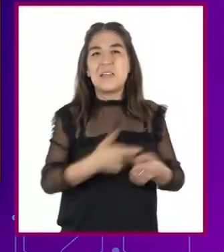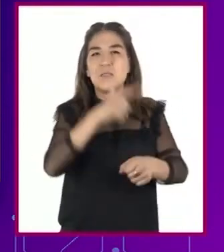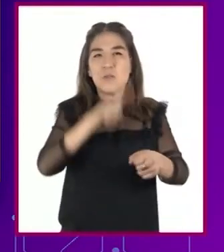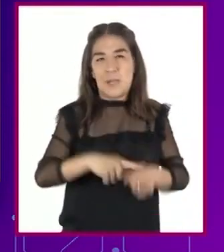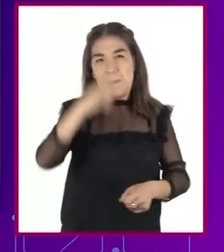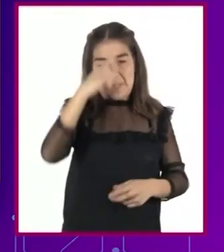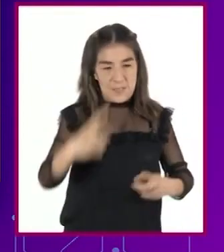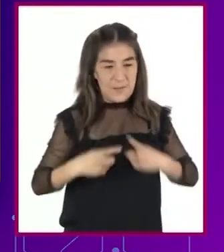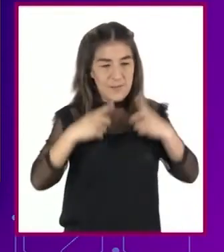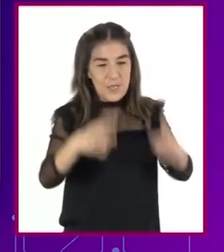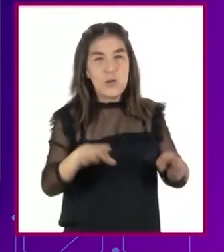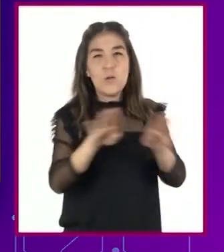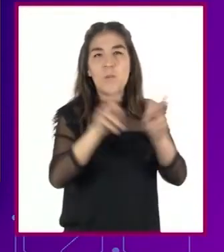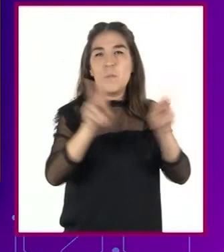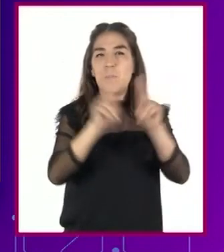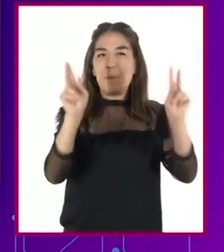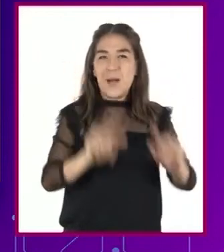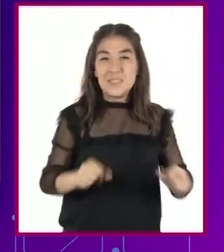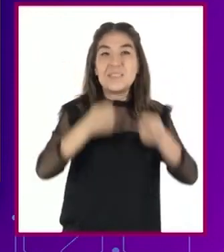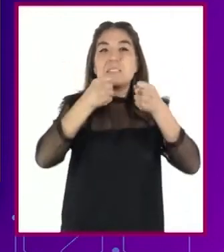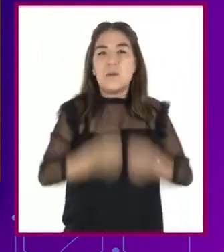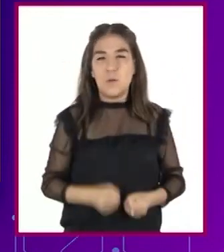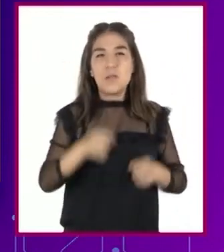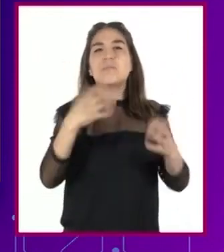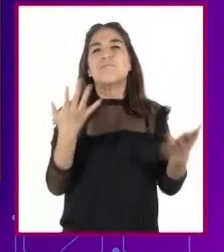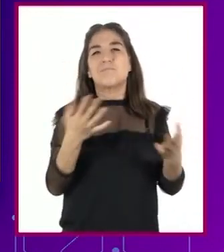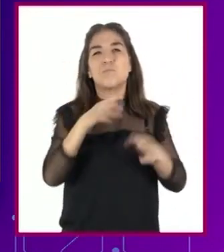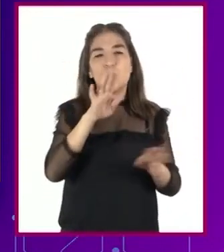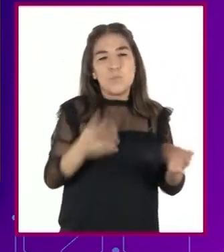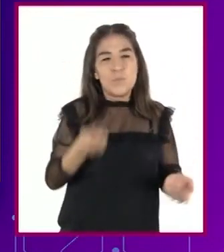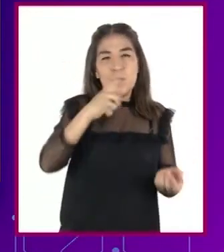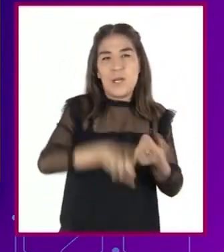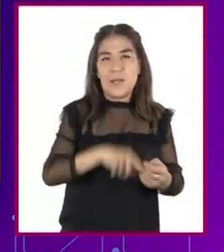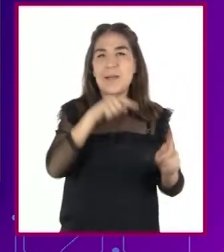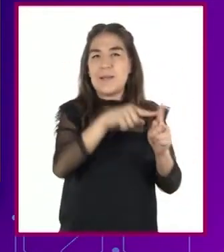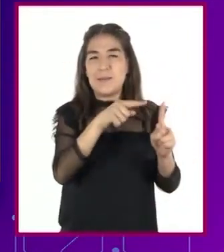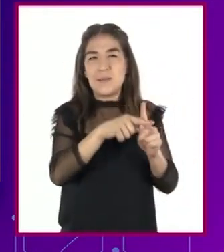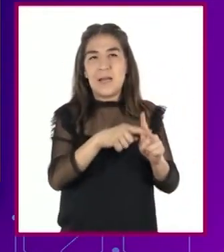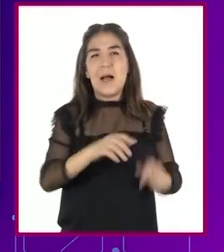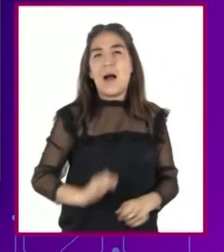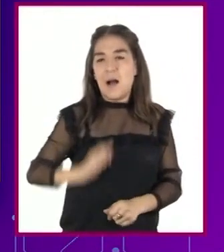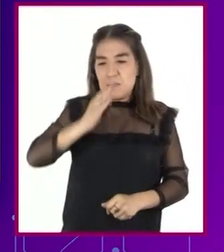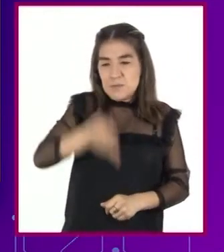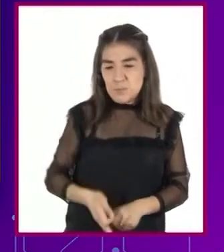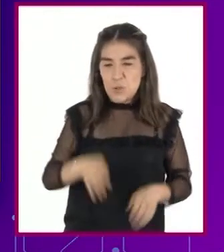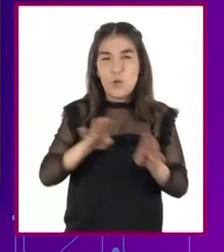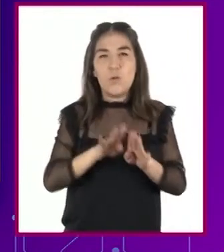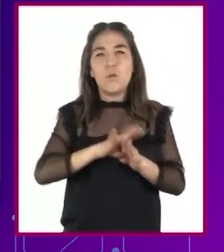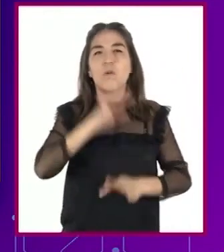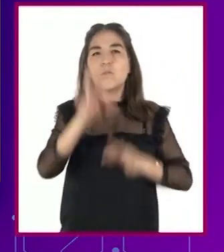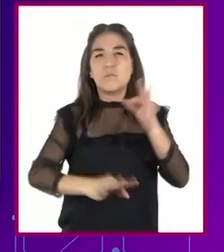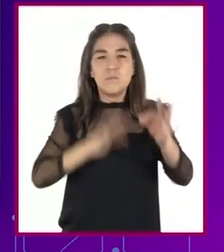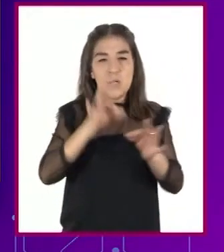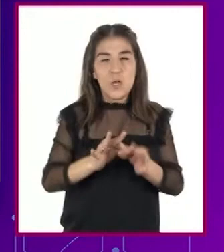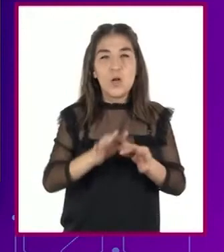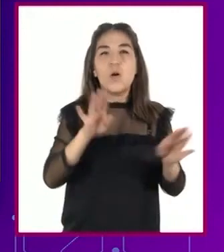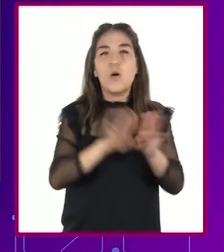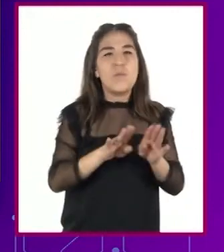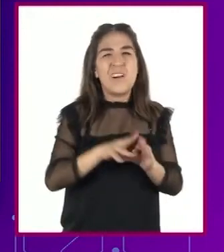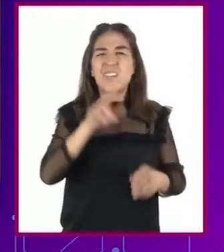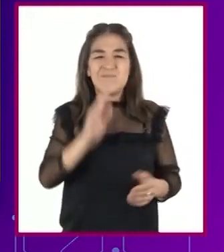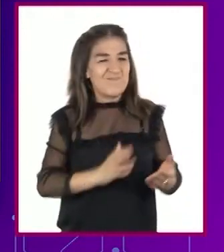para garantizarles la paz y la seguridad importa aceptar ciertos compromisos de no recurrir a la